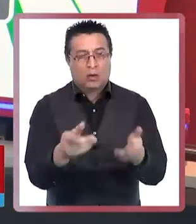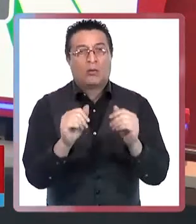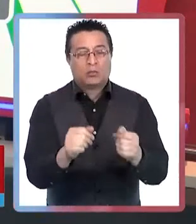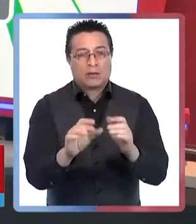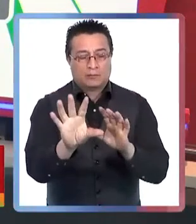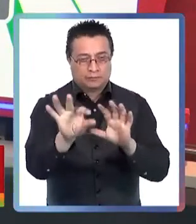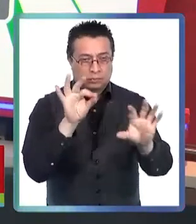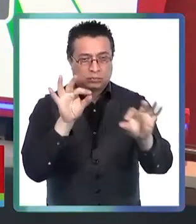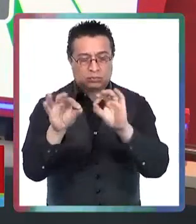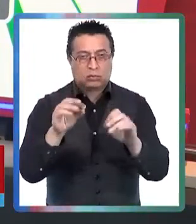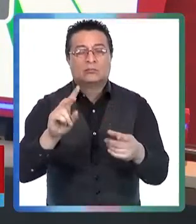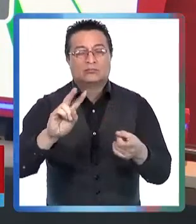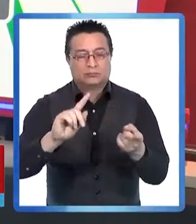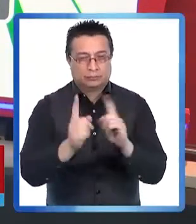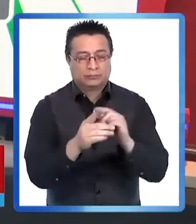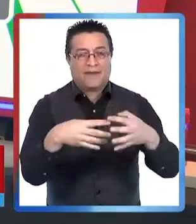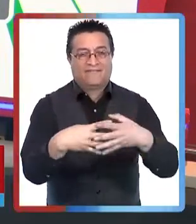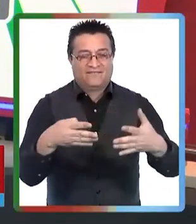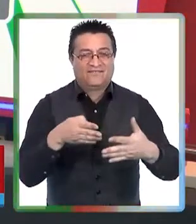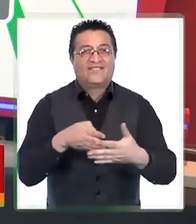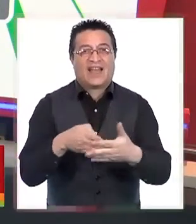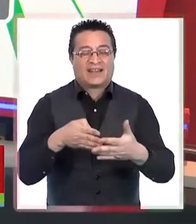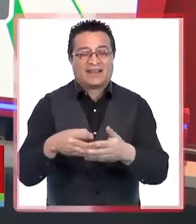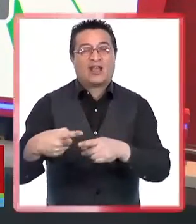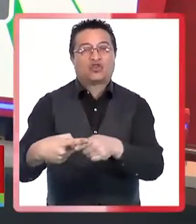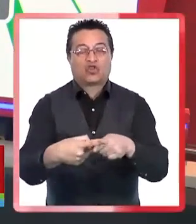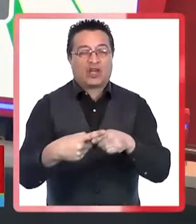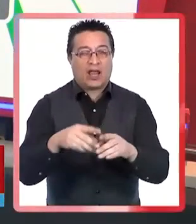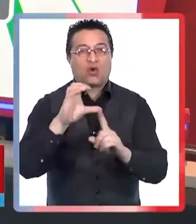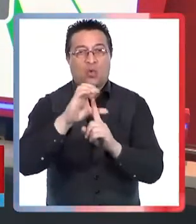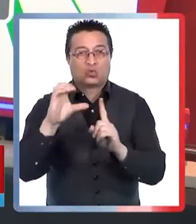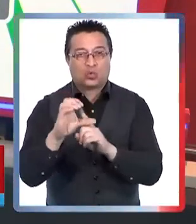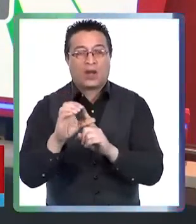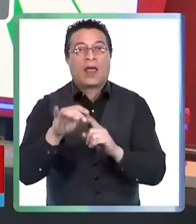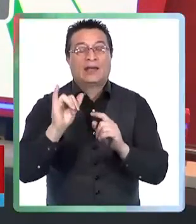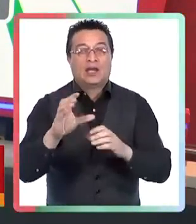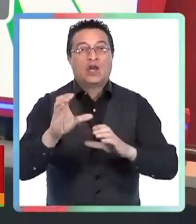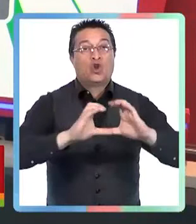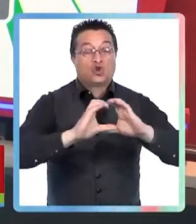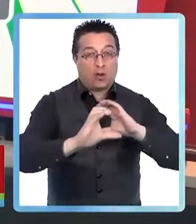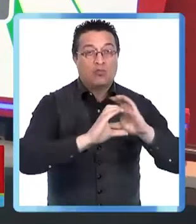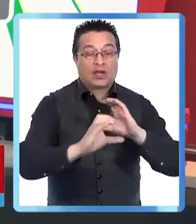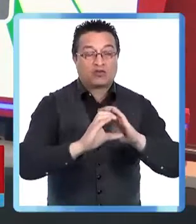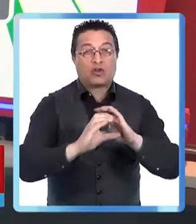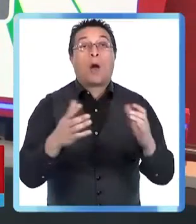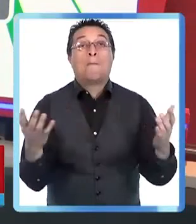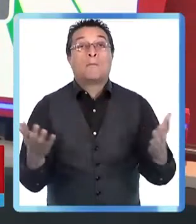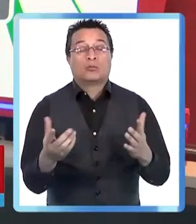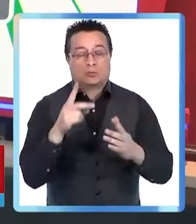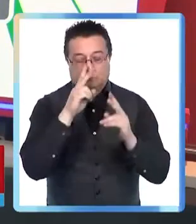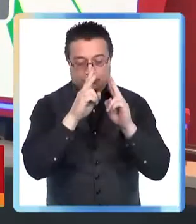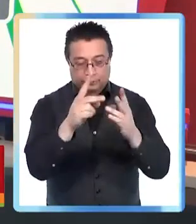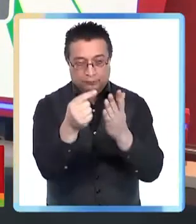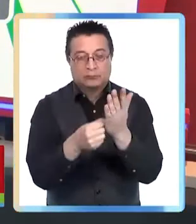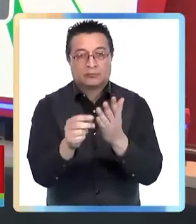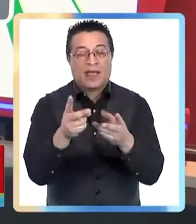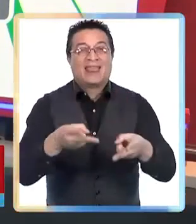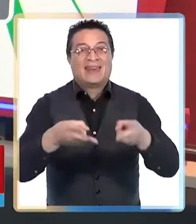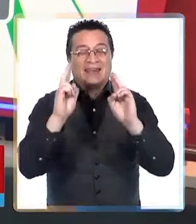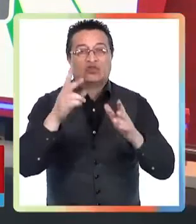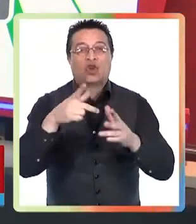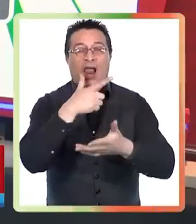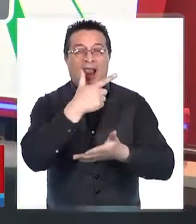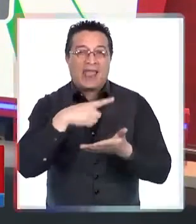necesarios para identificar y remover las barreras físicas, sociales, culturales y de comunicación, porque reconoce los